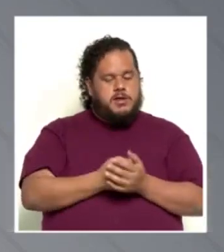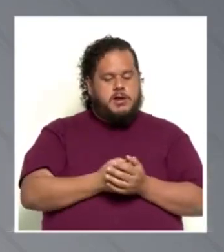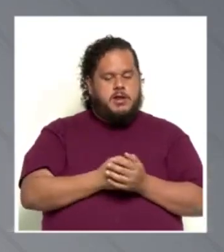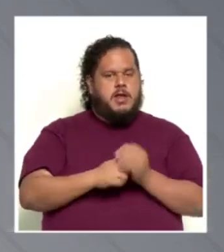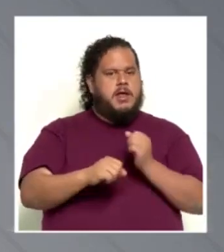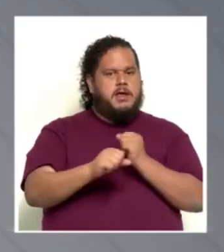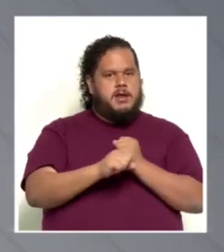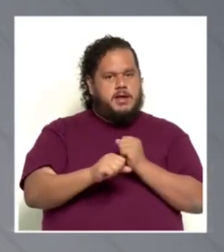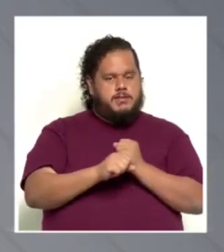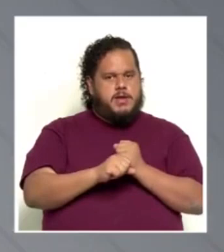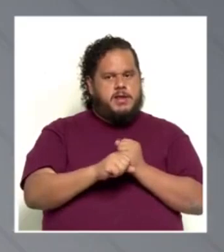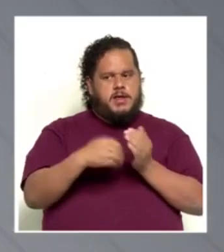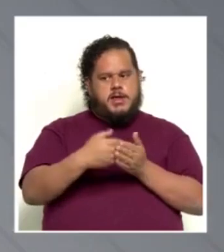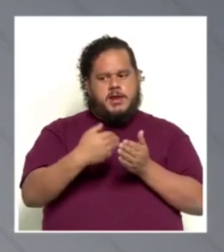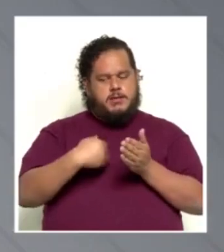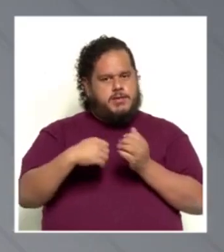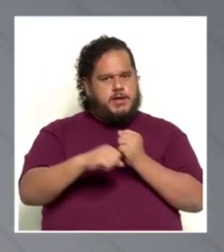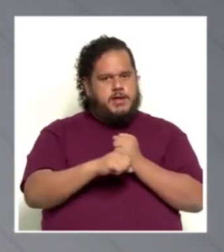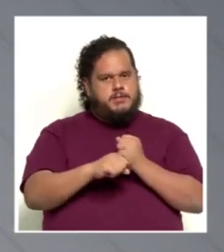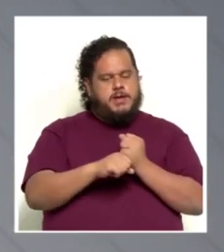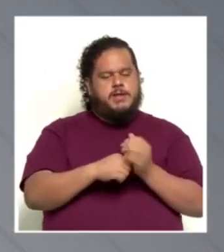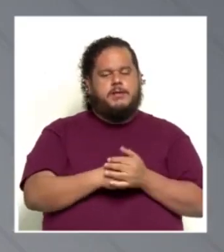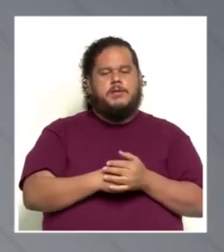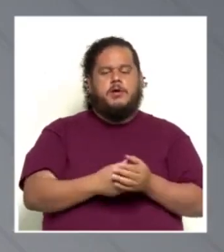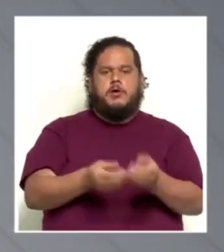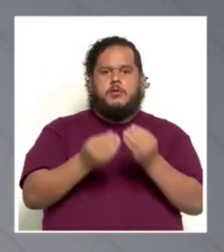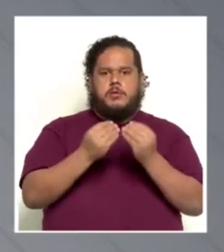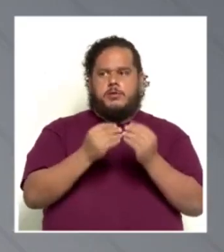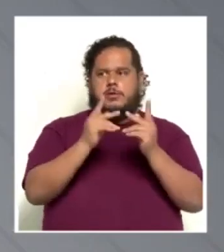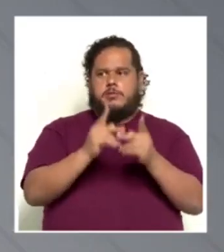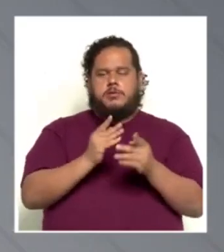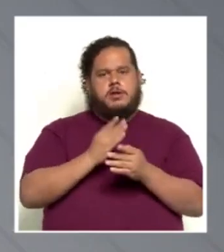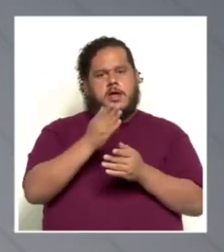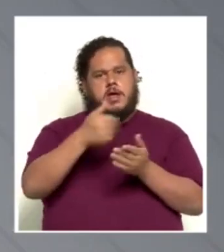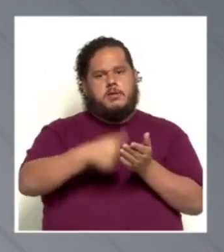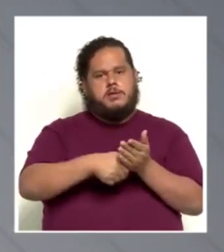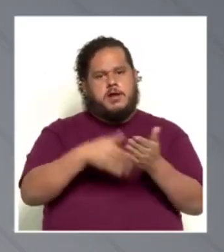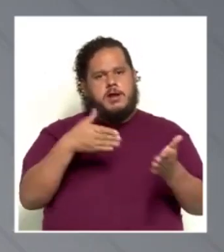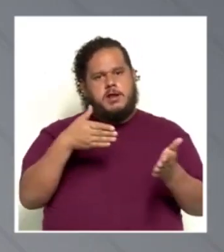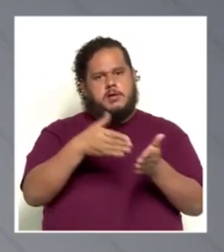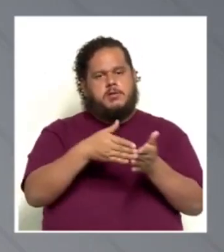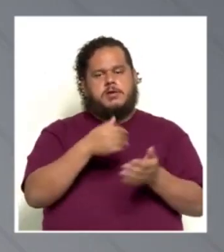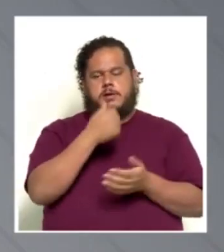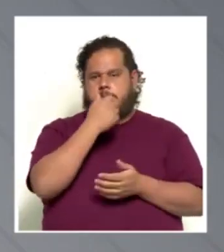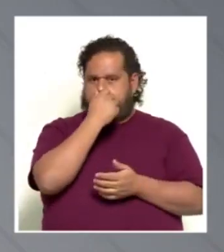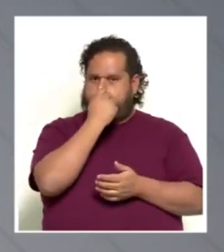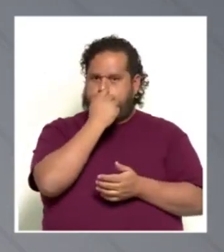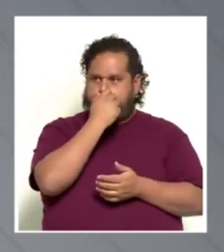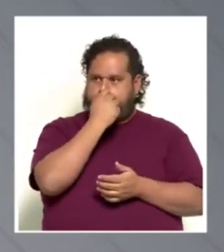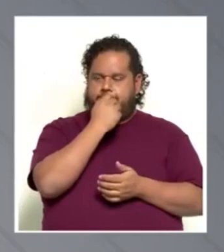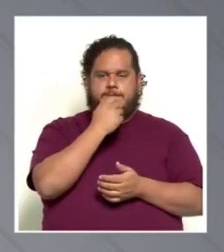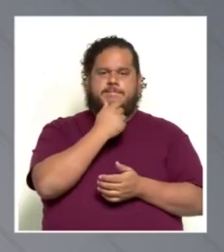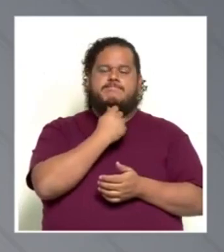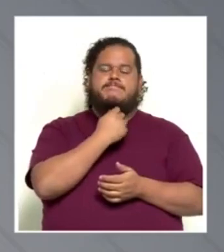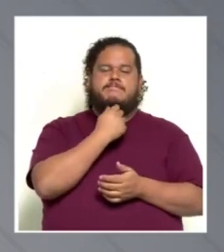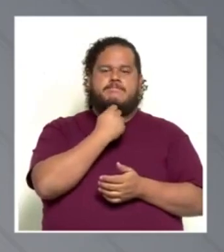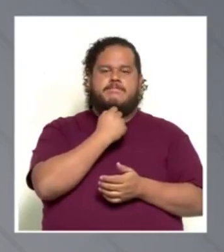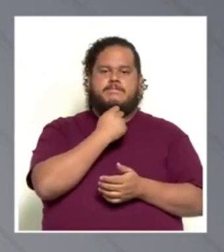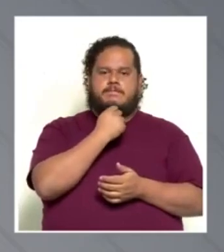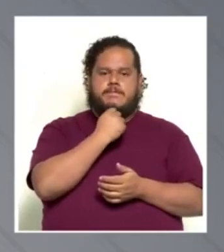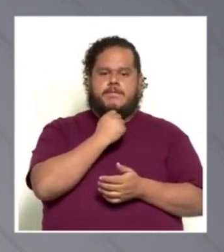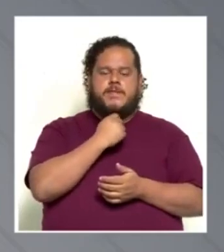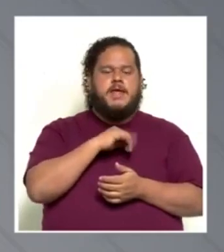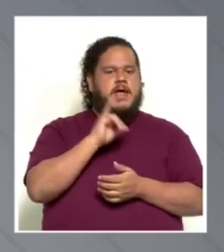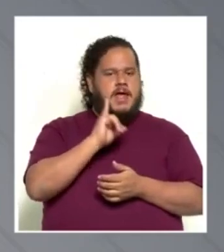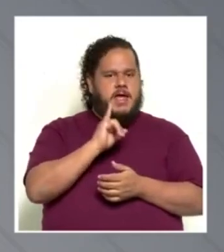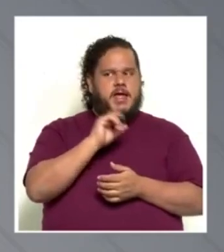campaña, en la pre-campaña, digámoslo así, fue muchísima gente a votarle en contra. Entonces en eso tal vez habría que buscar algo de